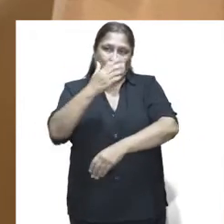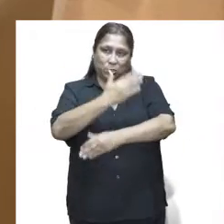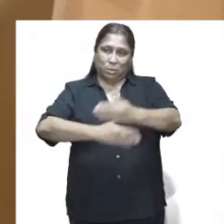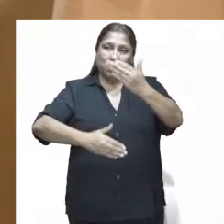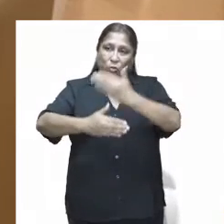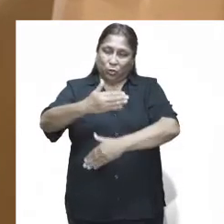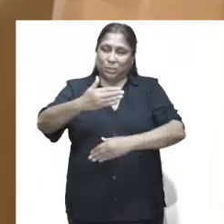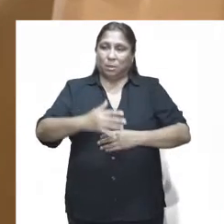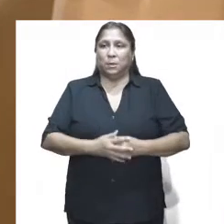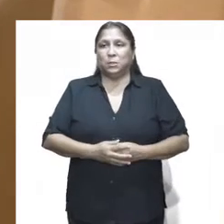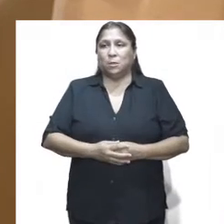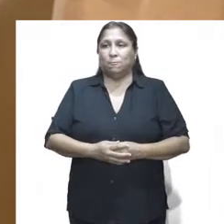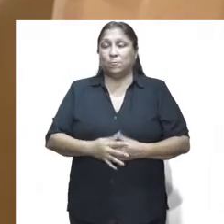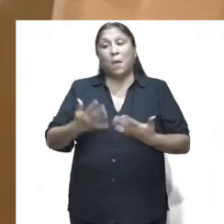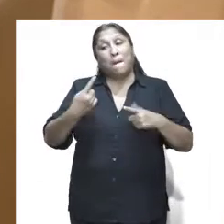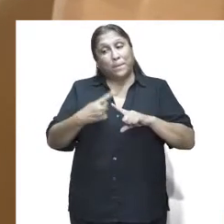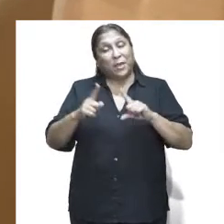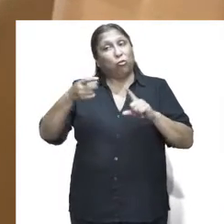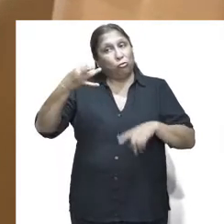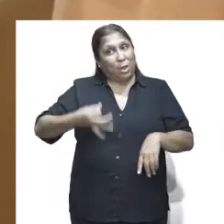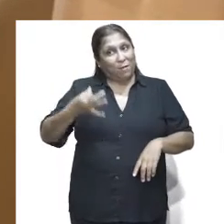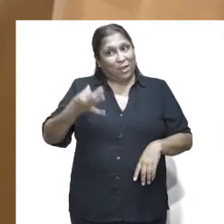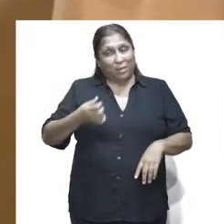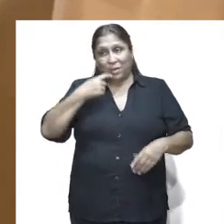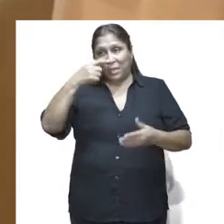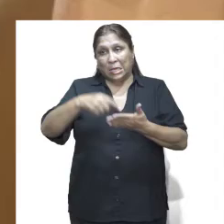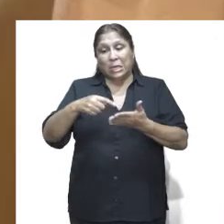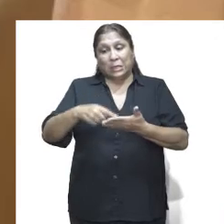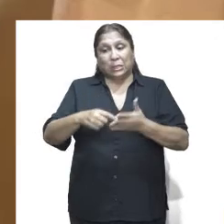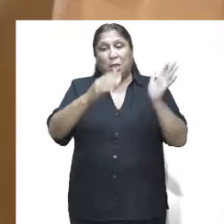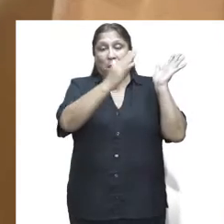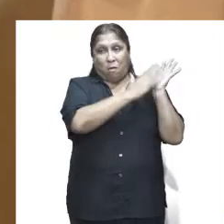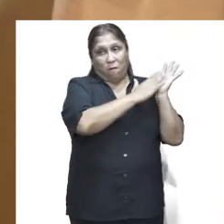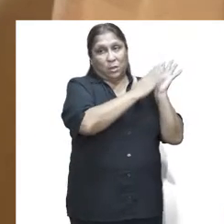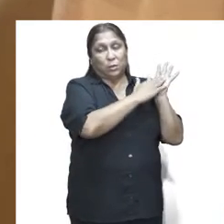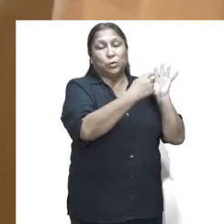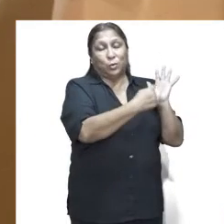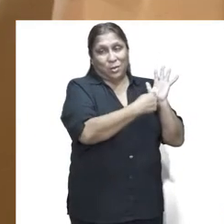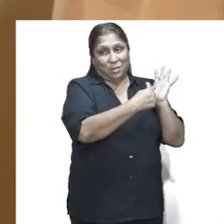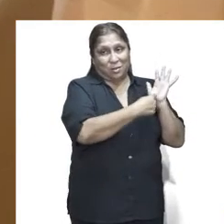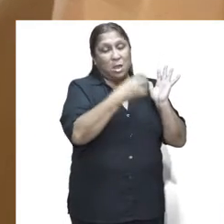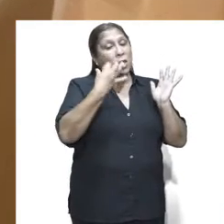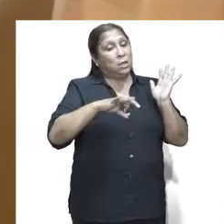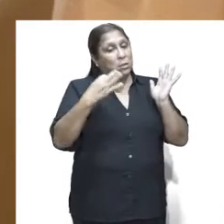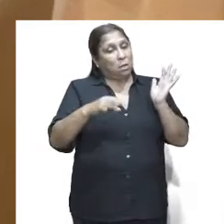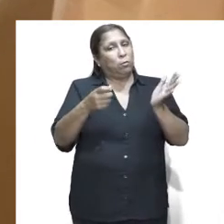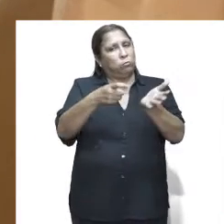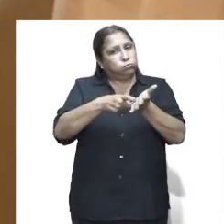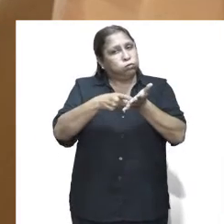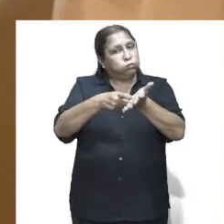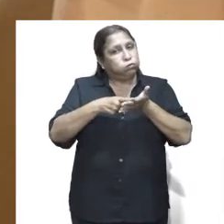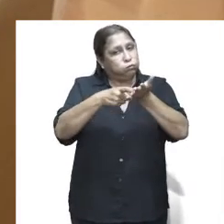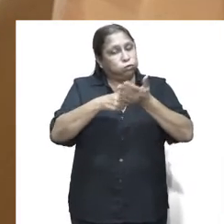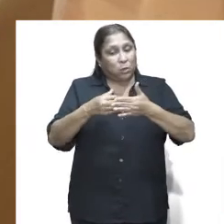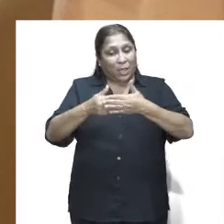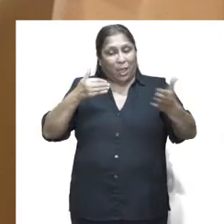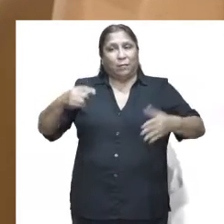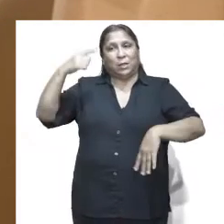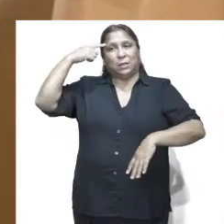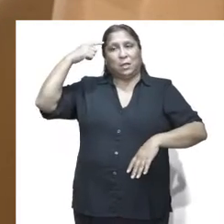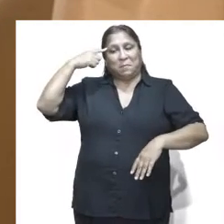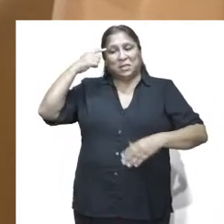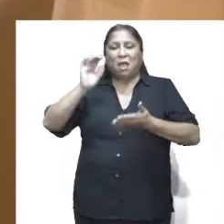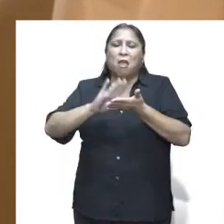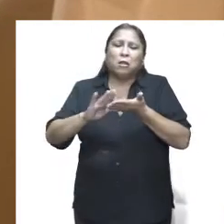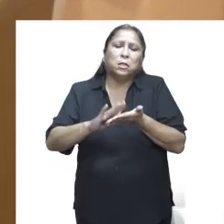discapacidad, lo cierto es que desde la Defensoría del Pueblo siempre hemos insistido en que antes de pensar en la dispensa,